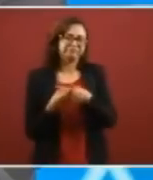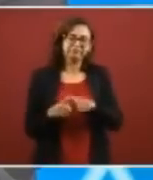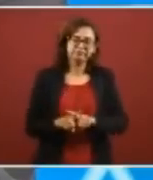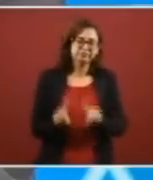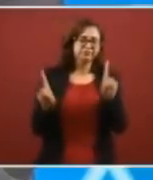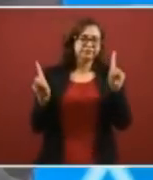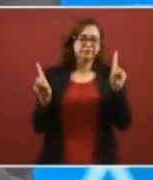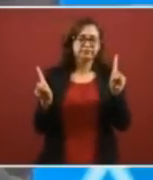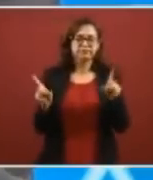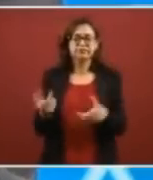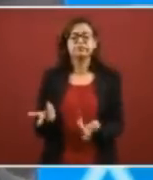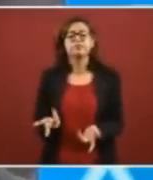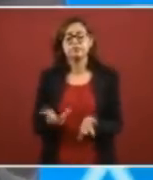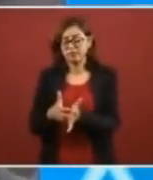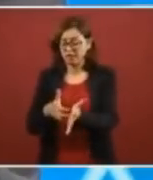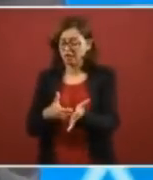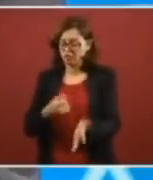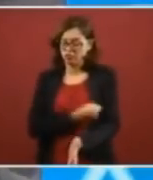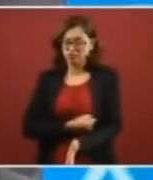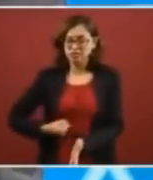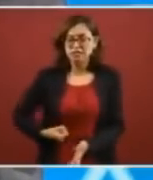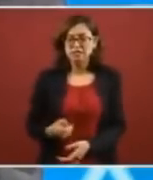Nosotros aplicamos la austeridad